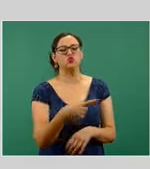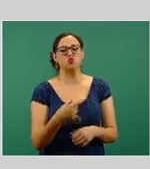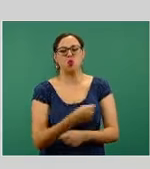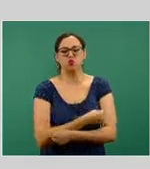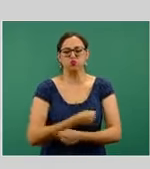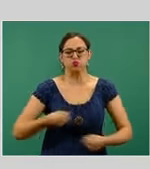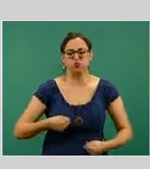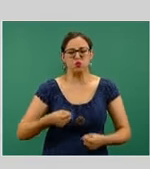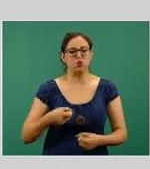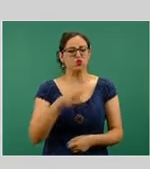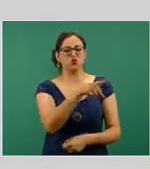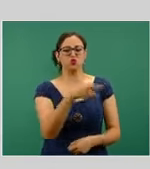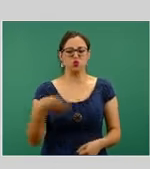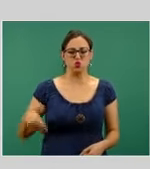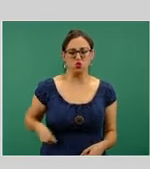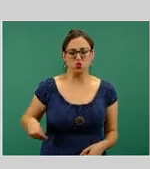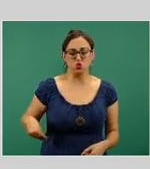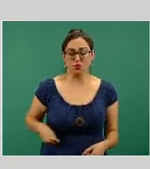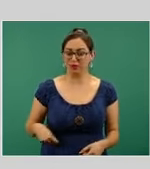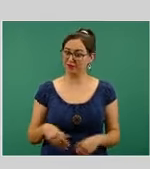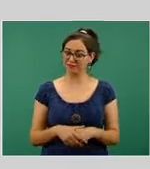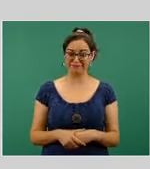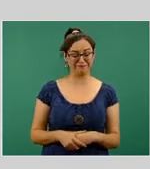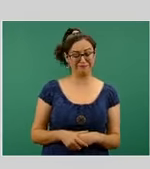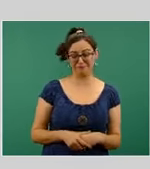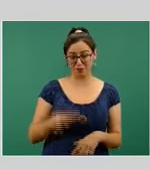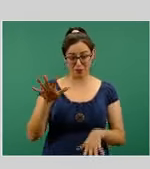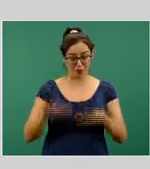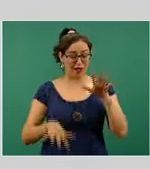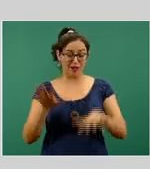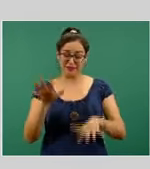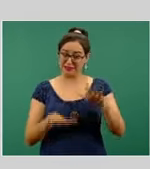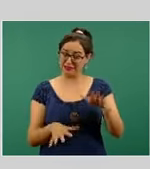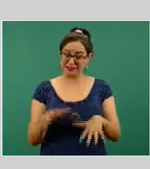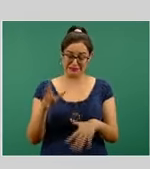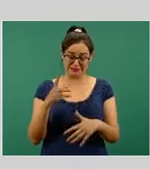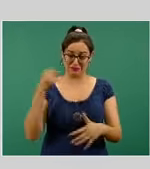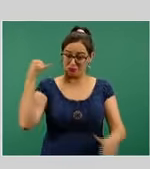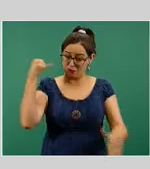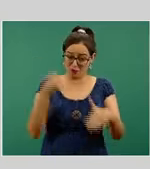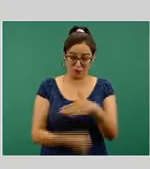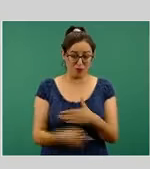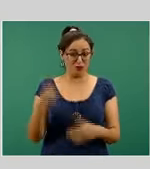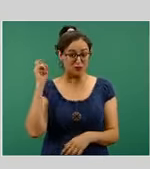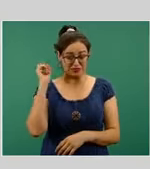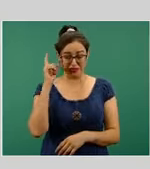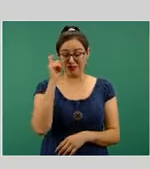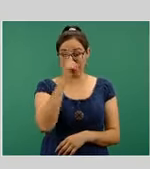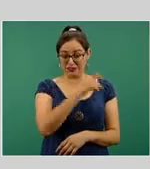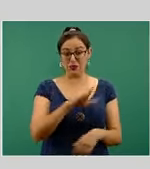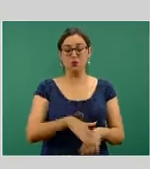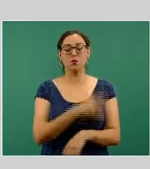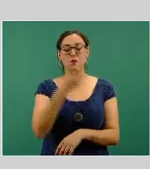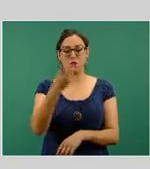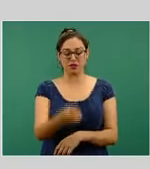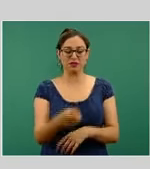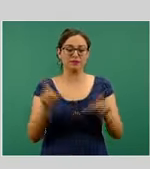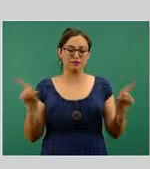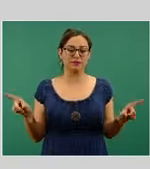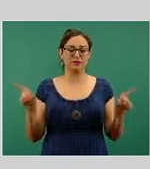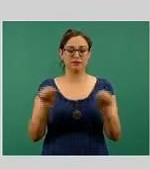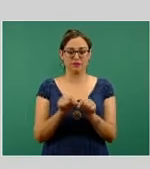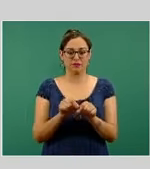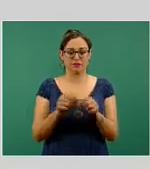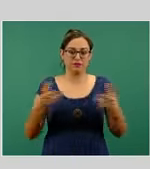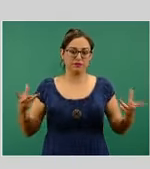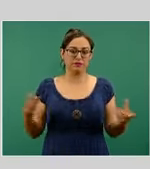cuando es todo lo contrario, es una enfermedad que requiere de soluciones muy complejas. Y por lo tanto hicimos un acrónimo que es Juntos.